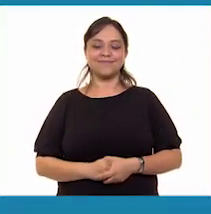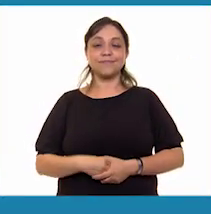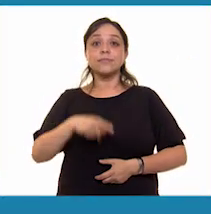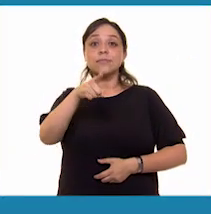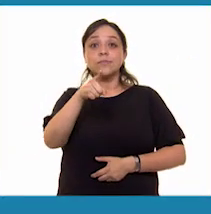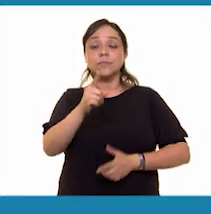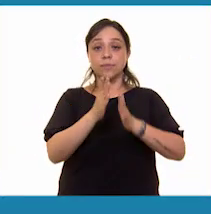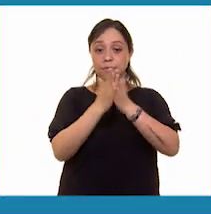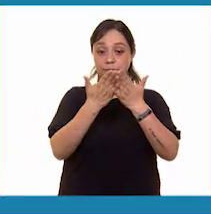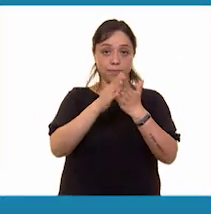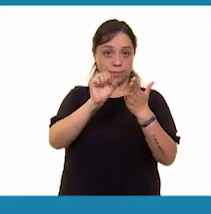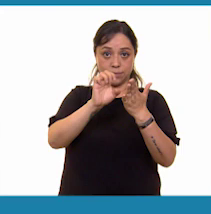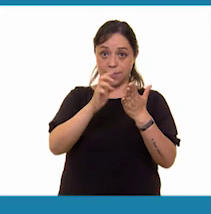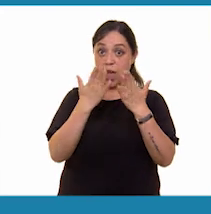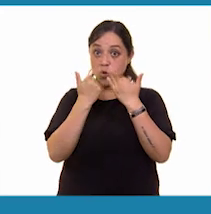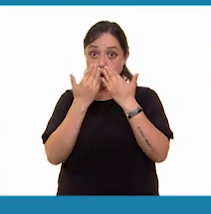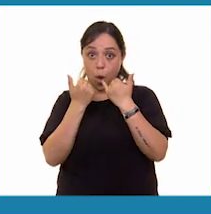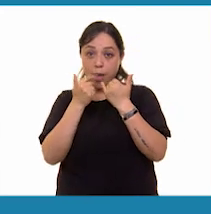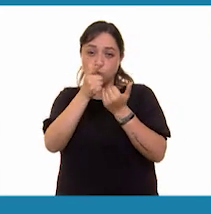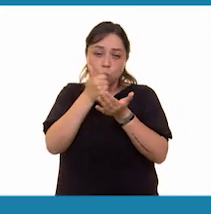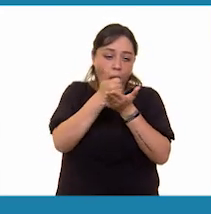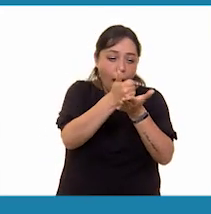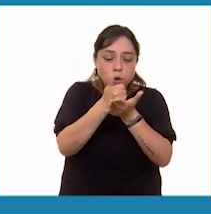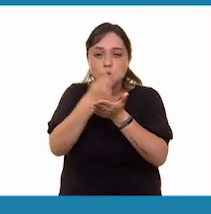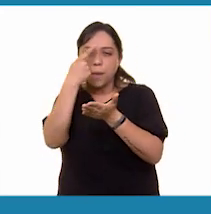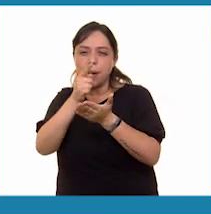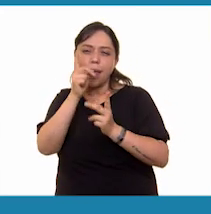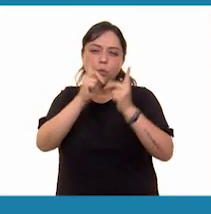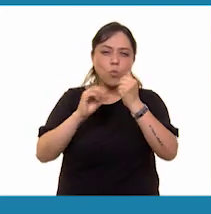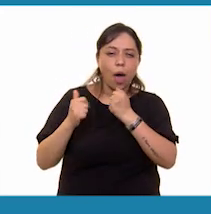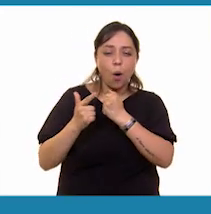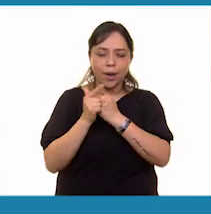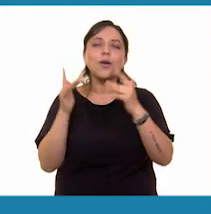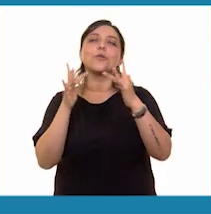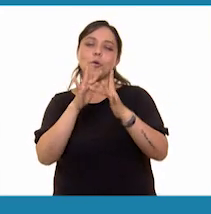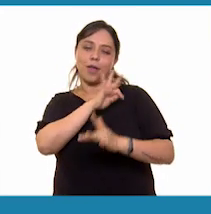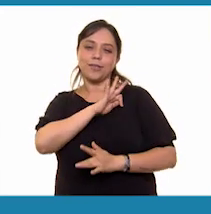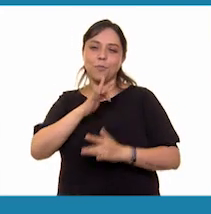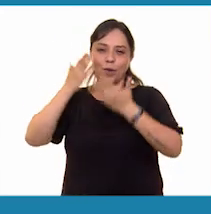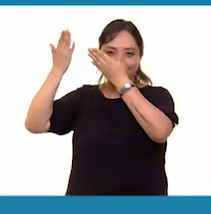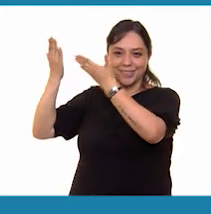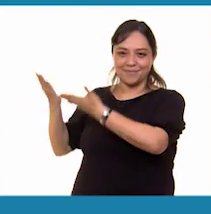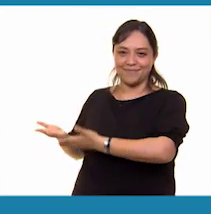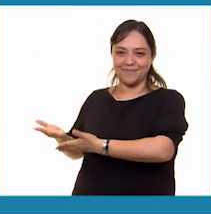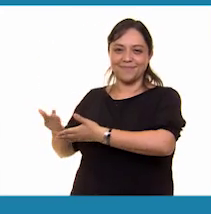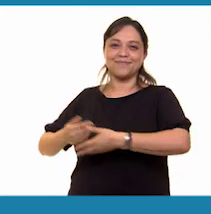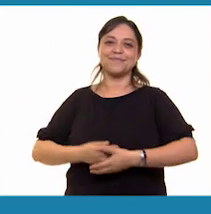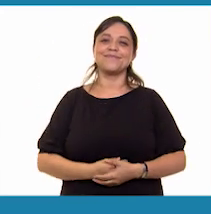Si no tienes el libro de texto o necesitas ayuda para responder las preguntas, contáctanos.